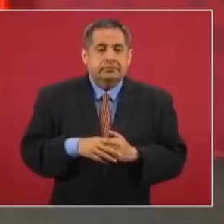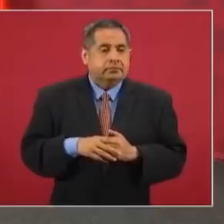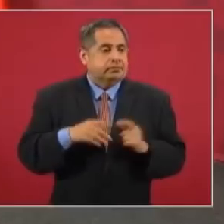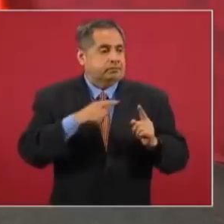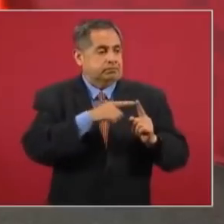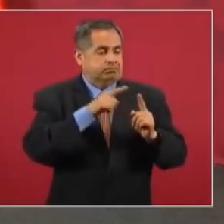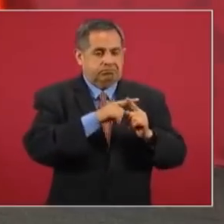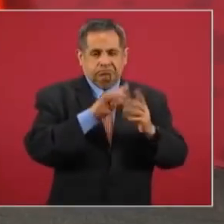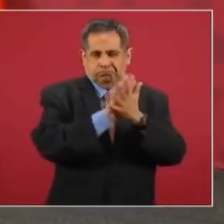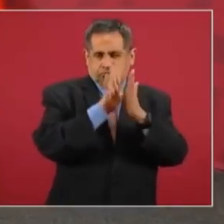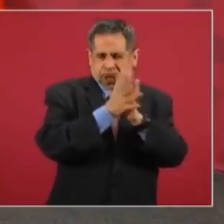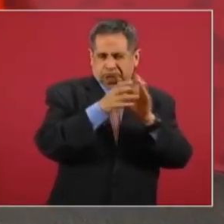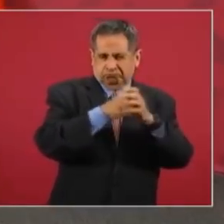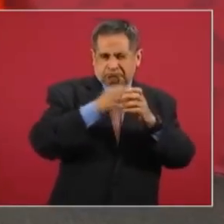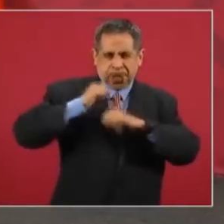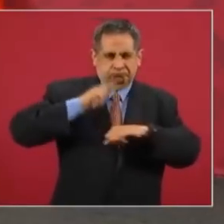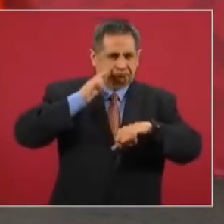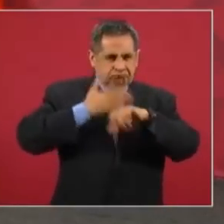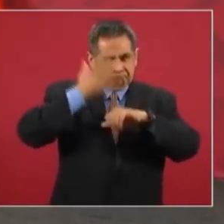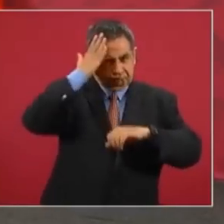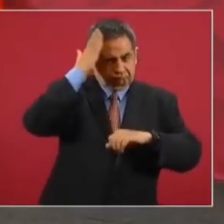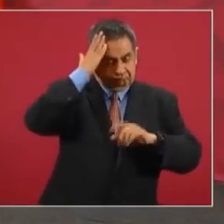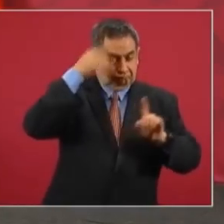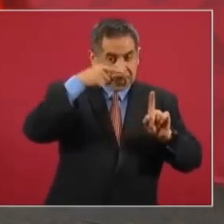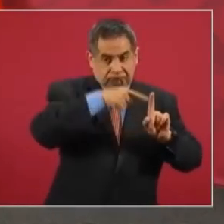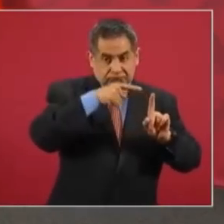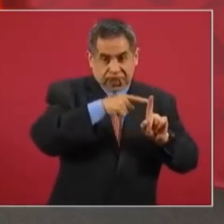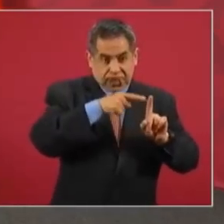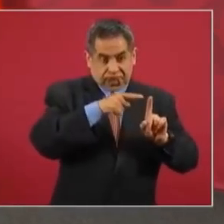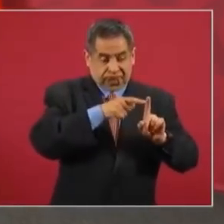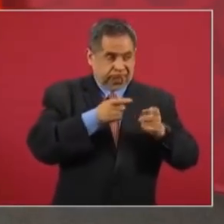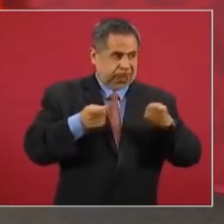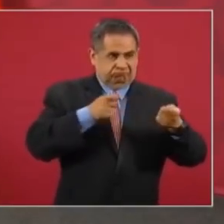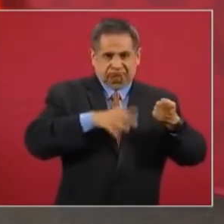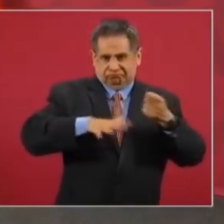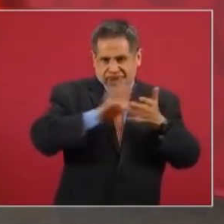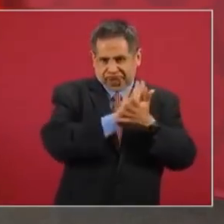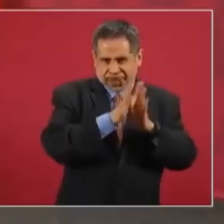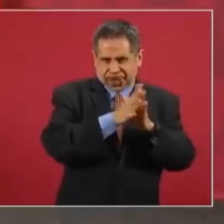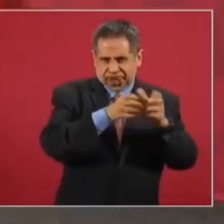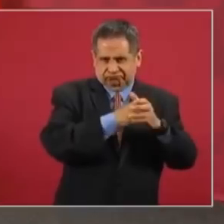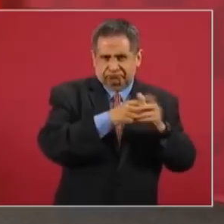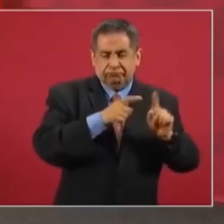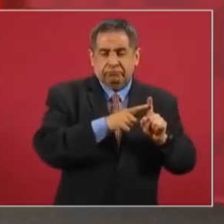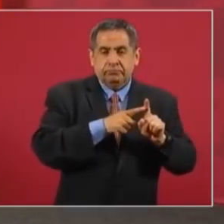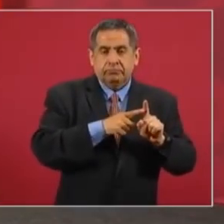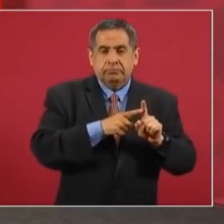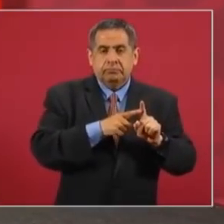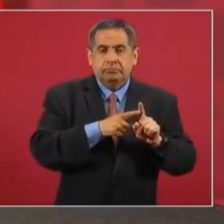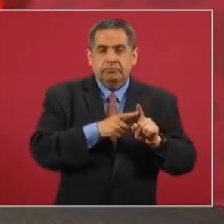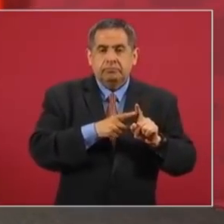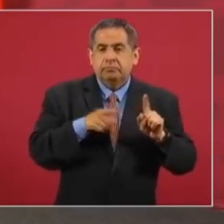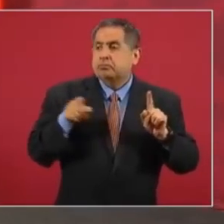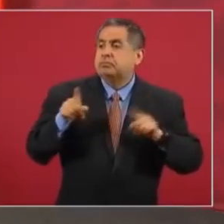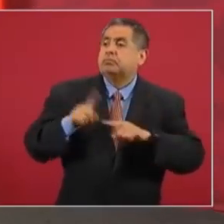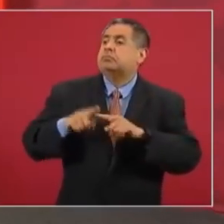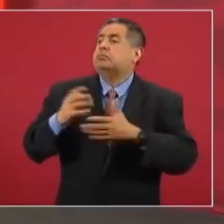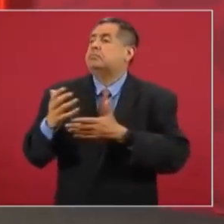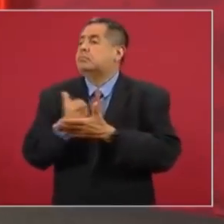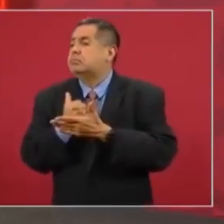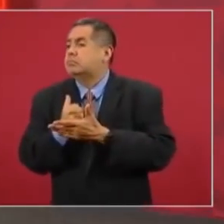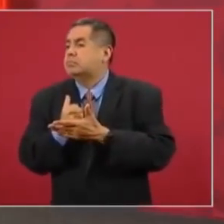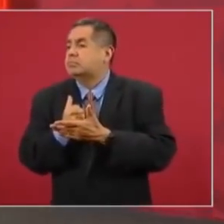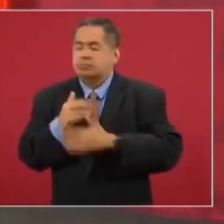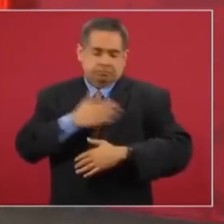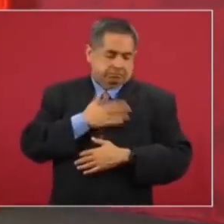cártel que dominaba en el estado o en la región los mandaba a buscar a los que ganaban